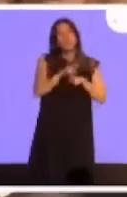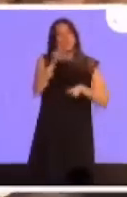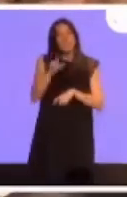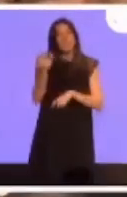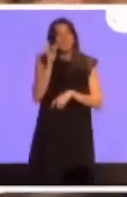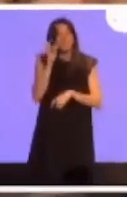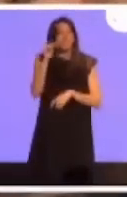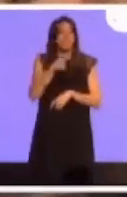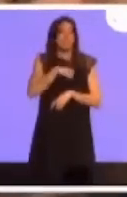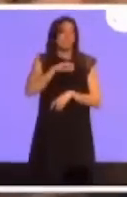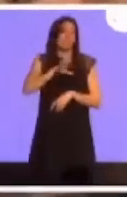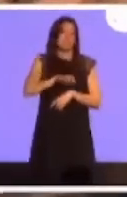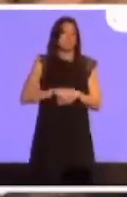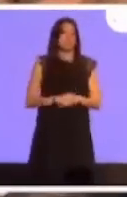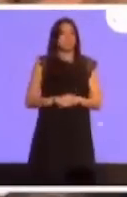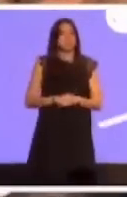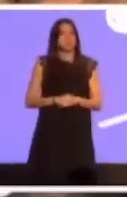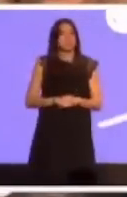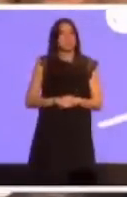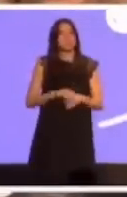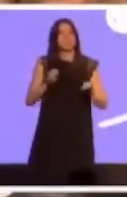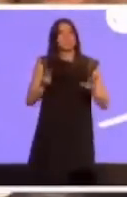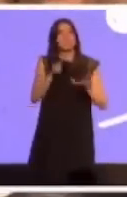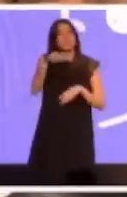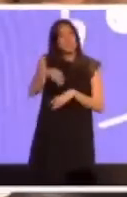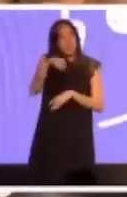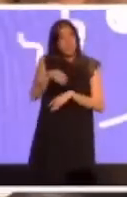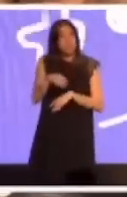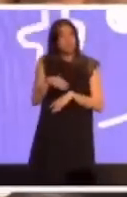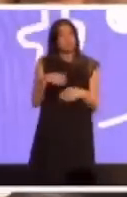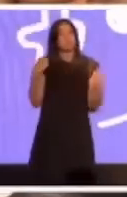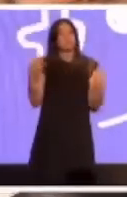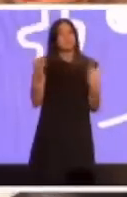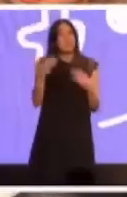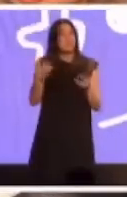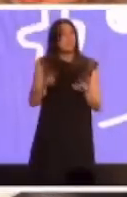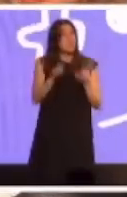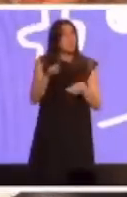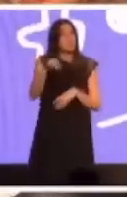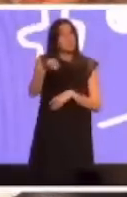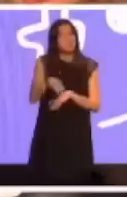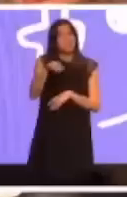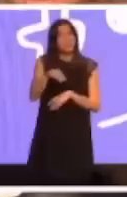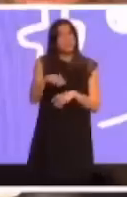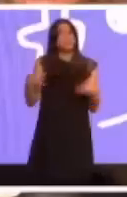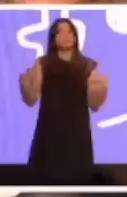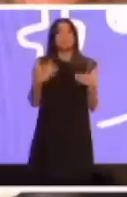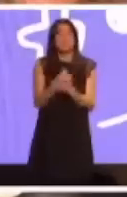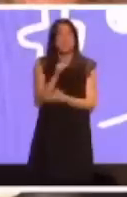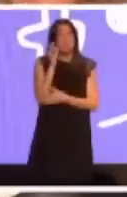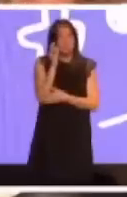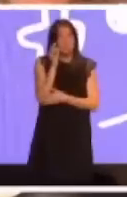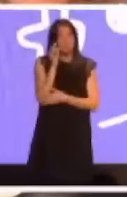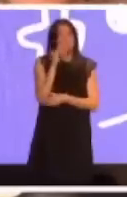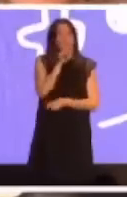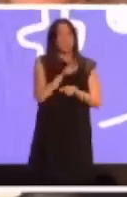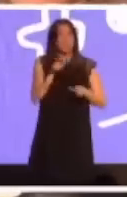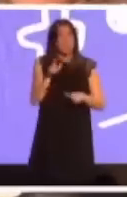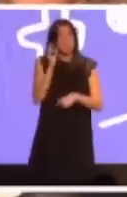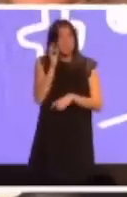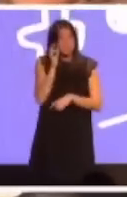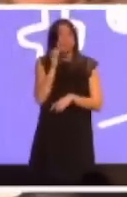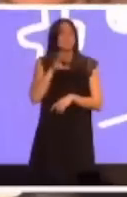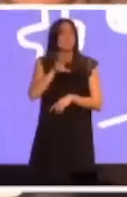de este país este 8 de marzo tiene que ser el 8 de marzo de todas las mujeres de este